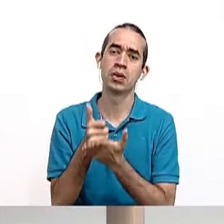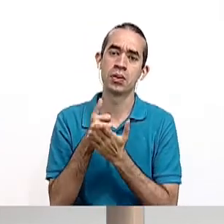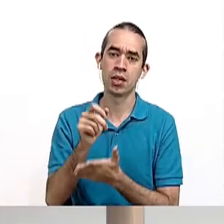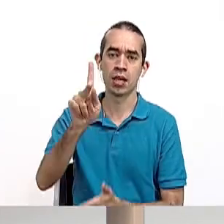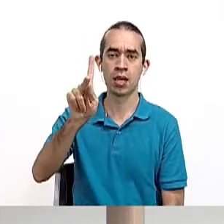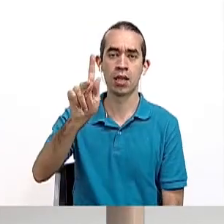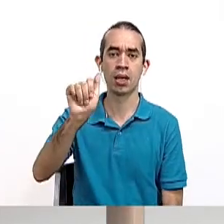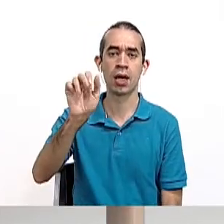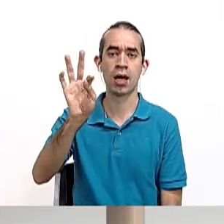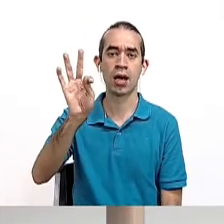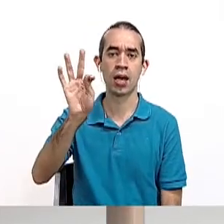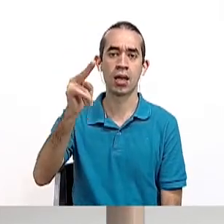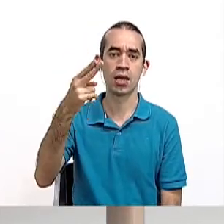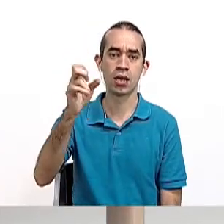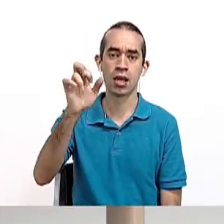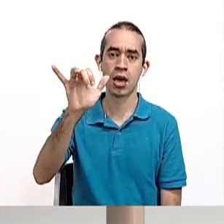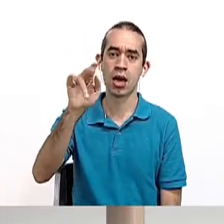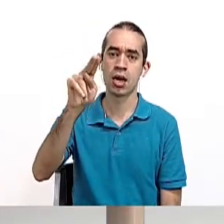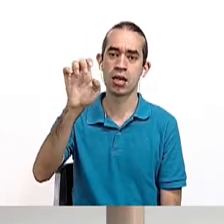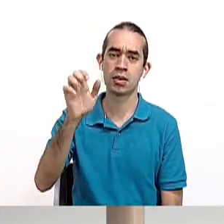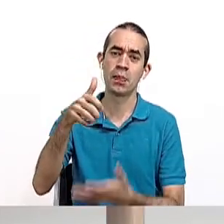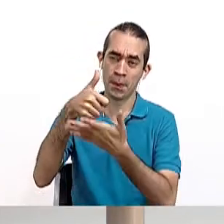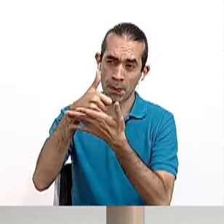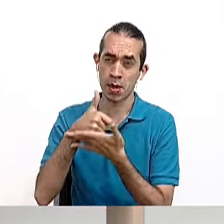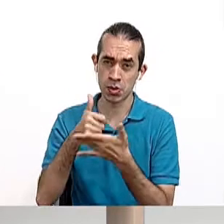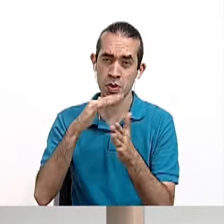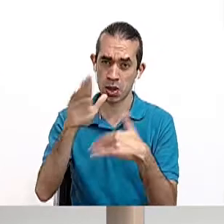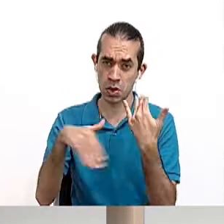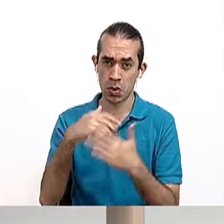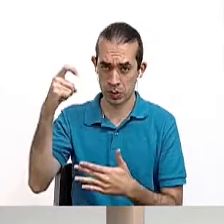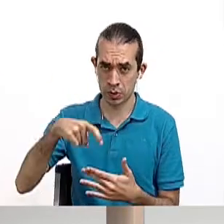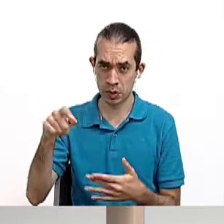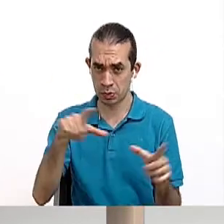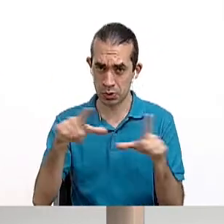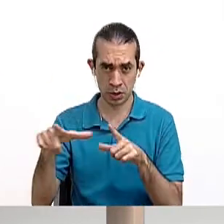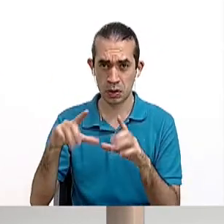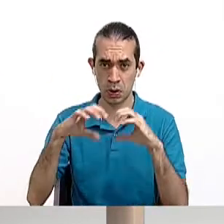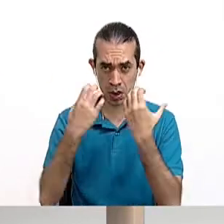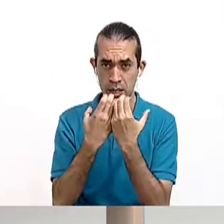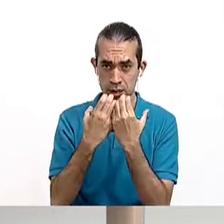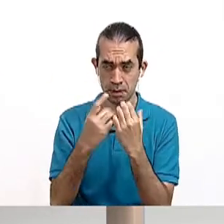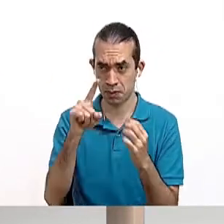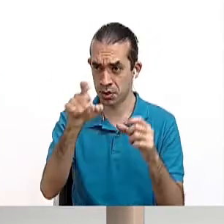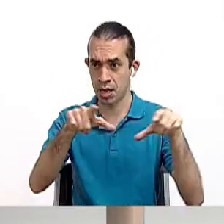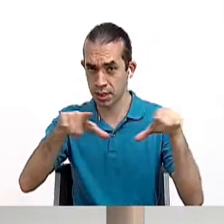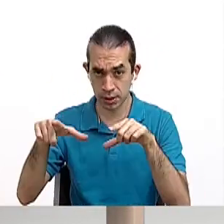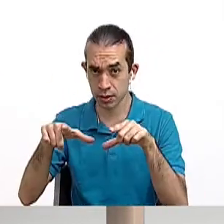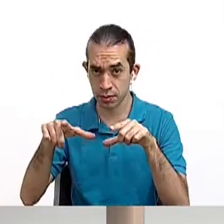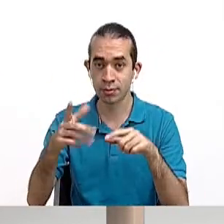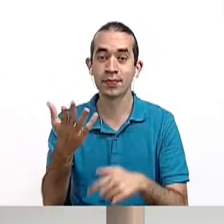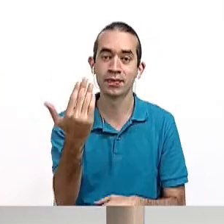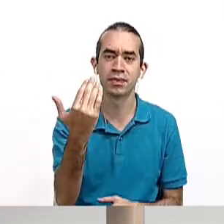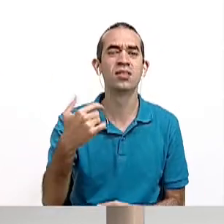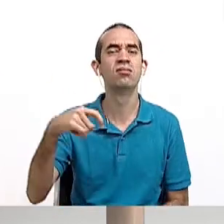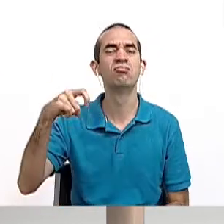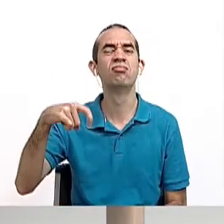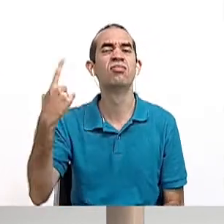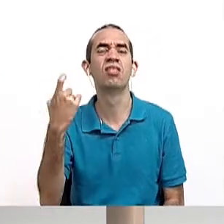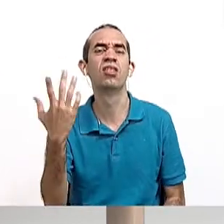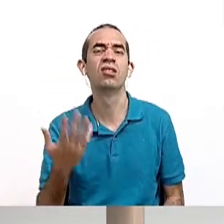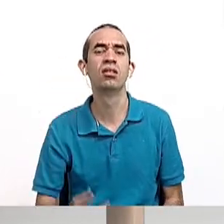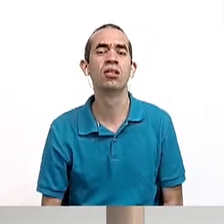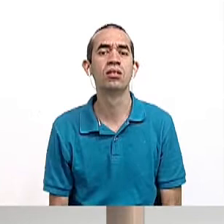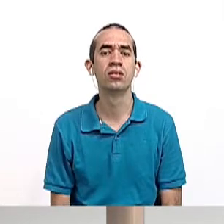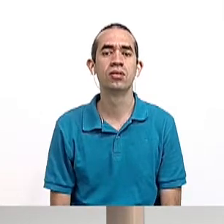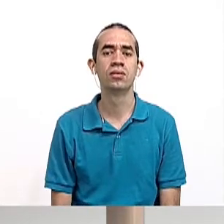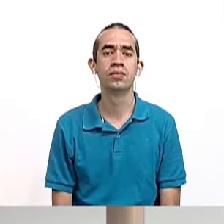Katherine. Katy, ¿me ayuda a ver? Revisemos que tengamos todo lo necesario para la clase. ¿Está preparada? Díganos, ¿qué nos hace falta?